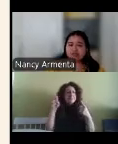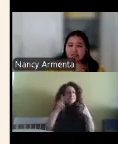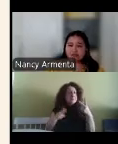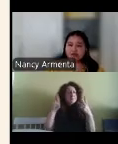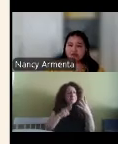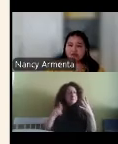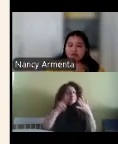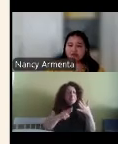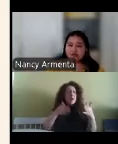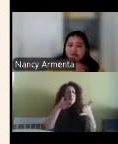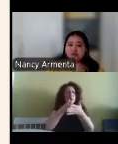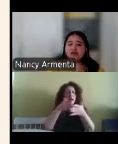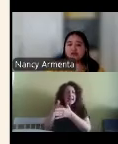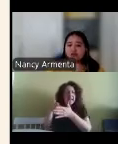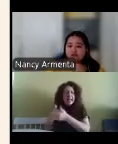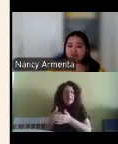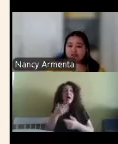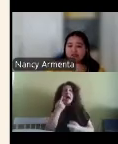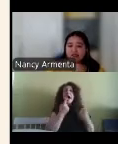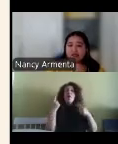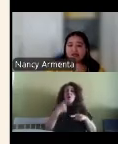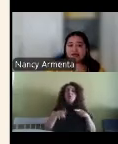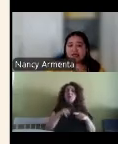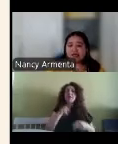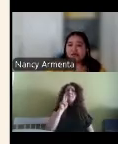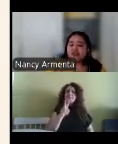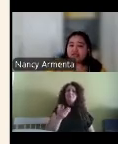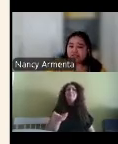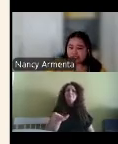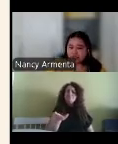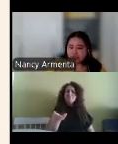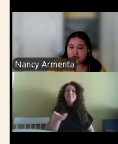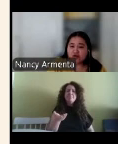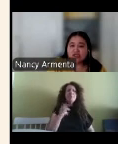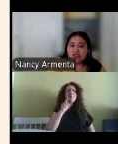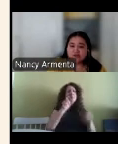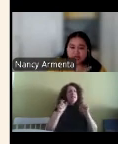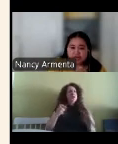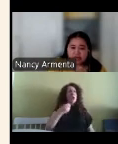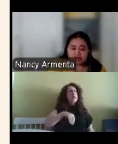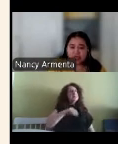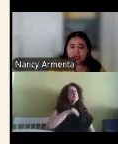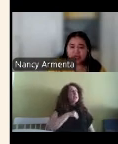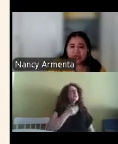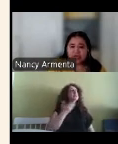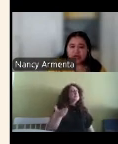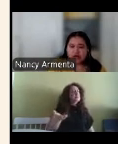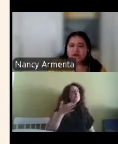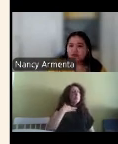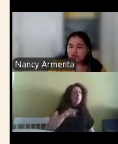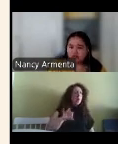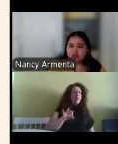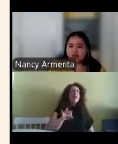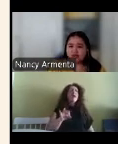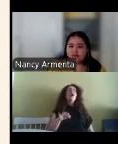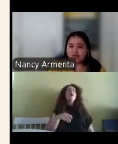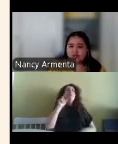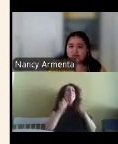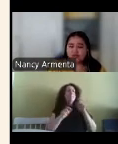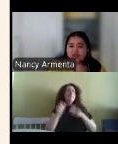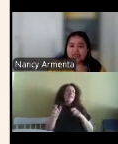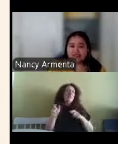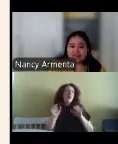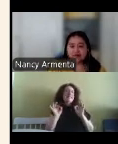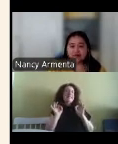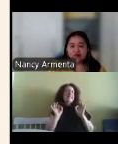cosas que sí, que podrían suceder o enfrentar personas españolas durante su proceso de